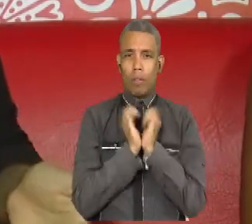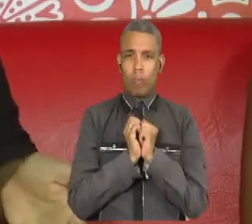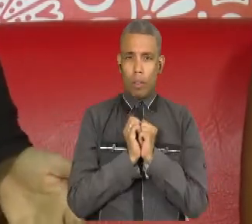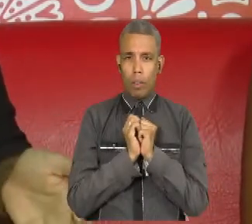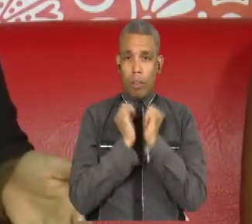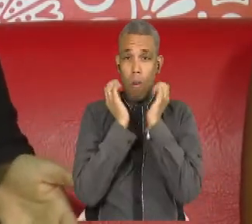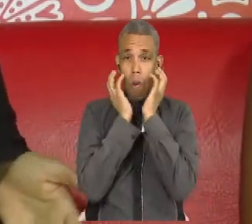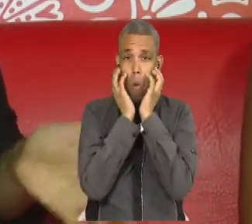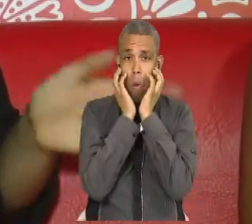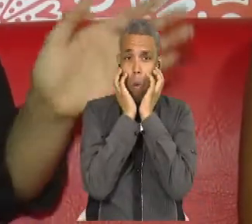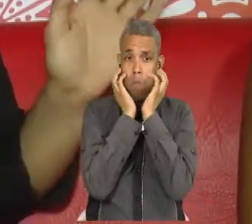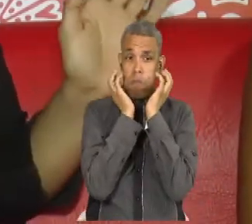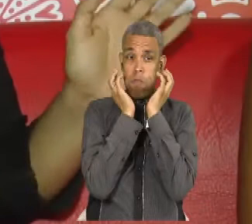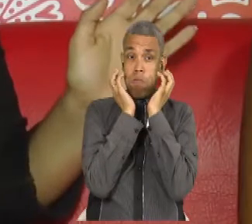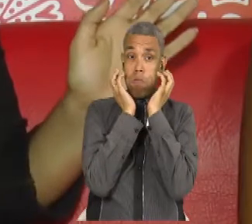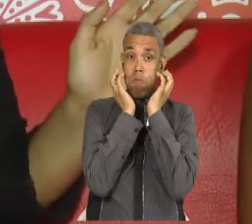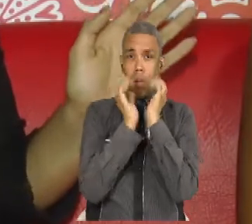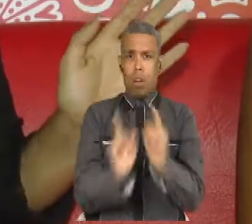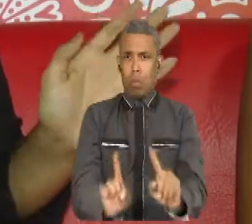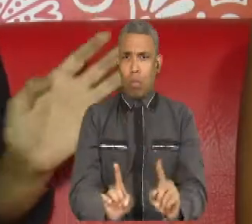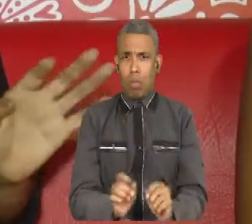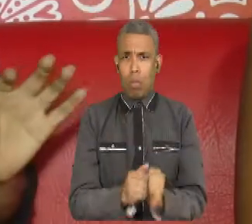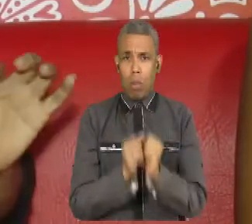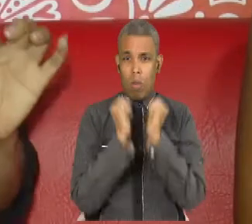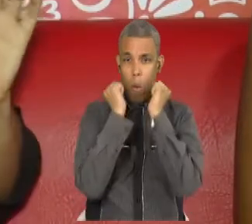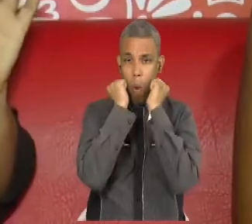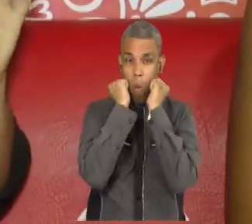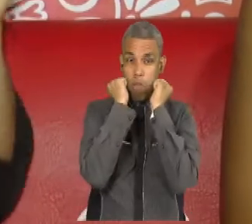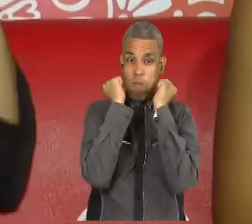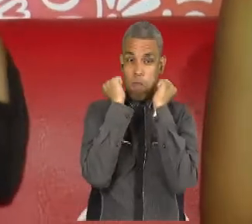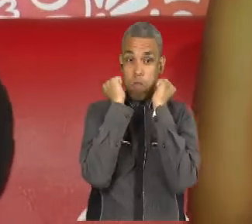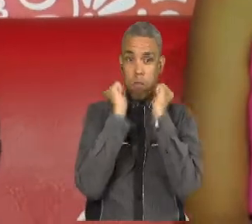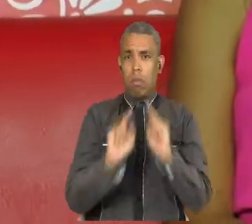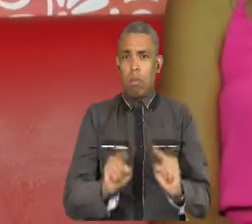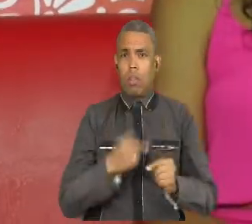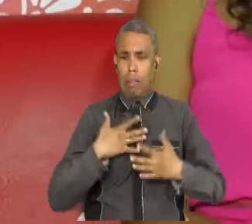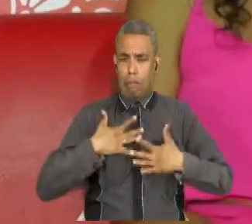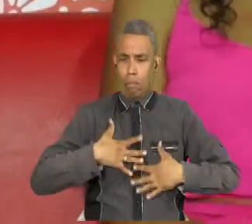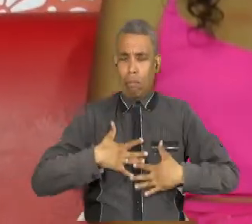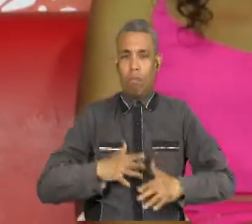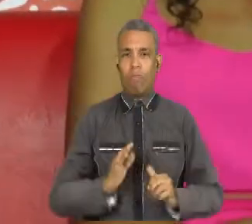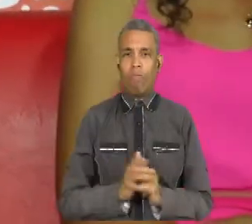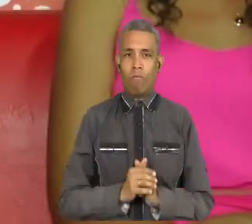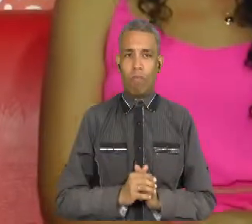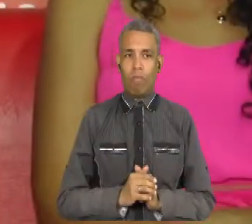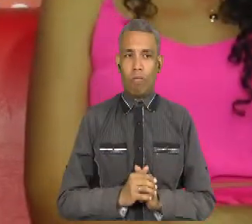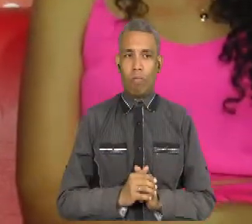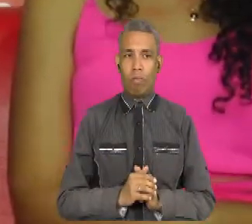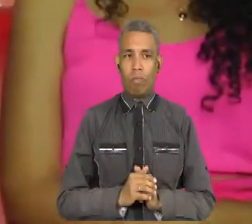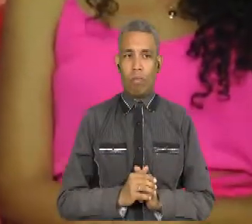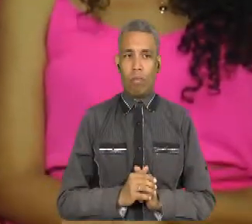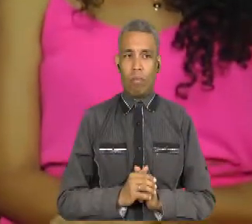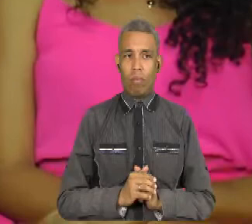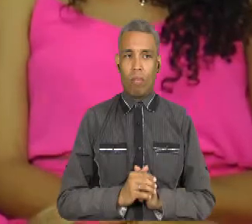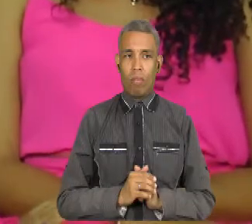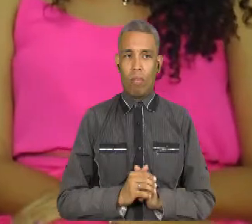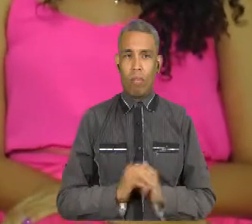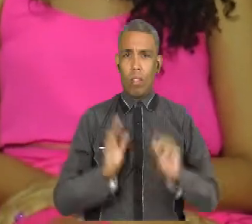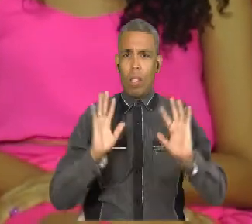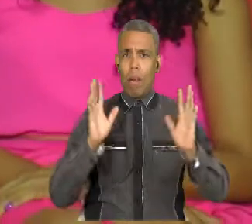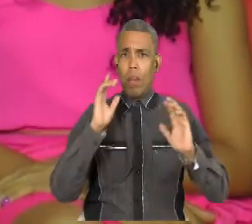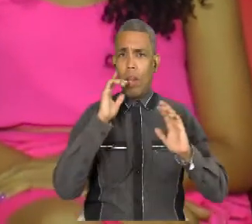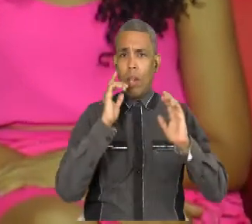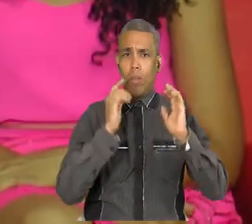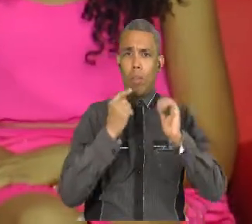que está utilizando el doctor Gabriel Chiare, que yo quiero contarle que solamente se coge un puntico por dentro, no es más, un